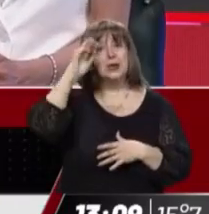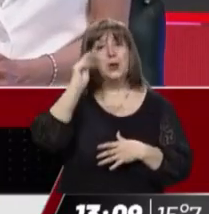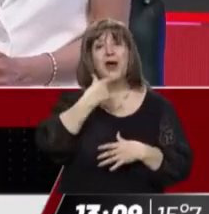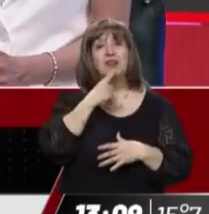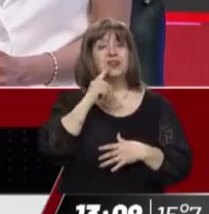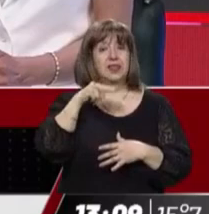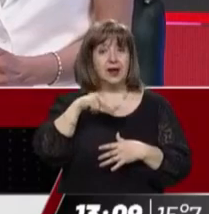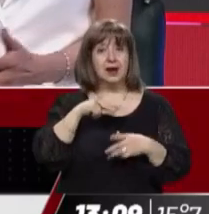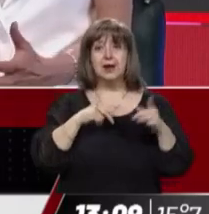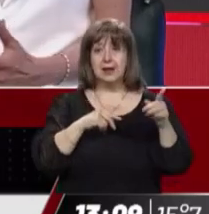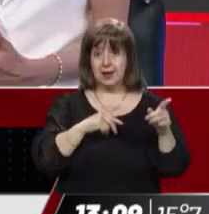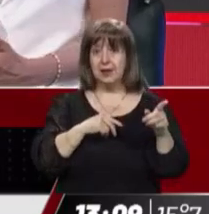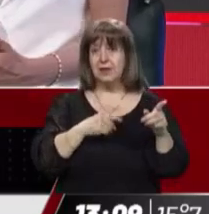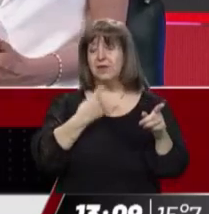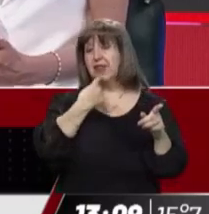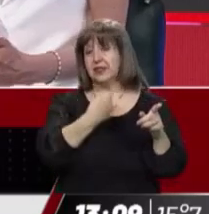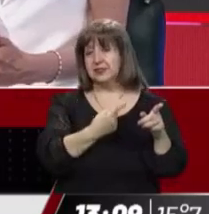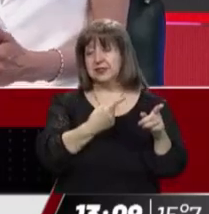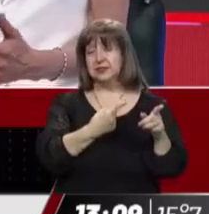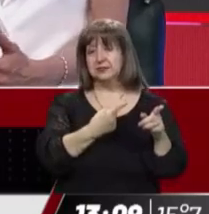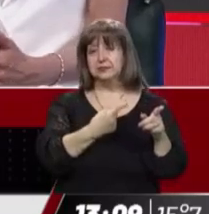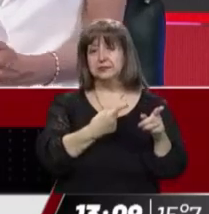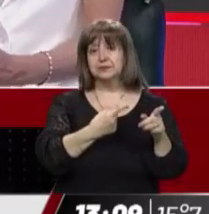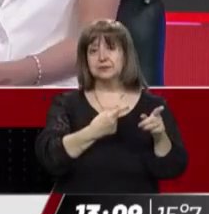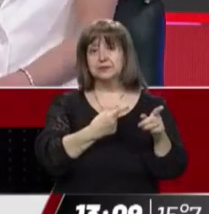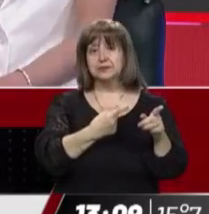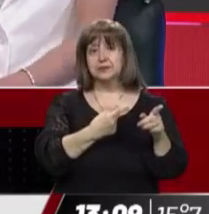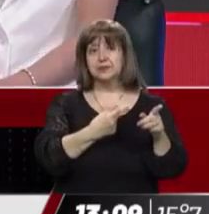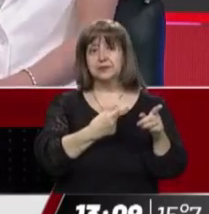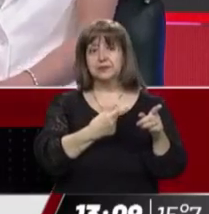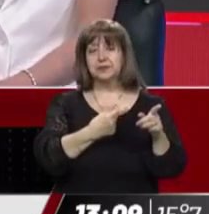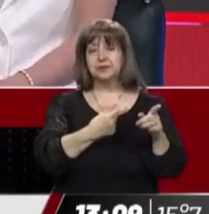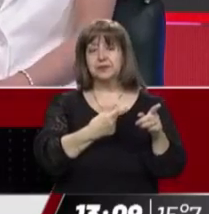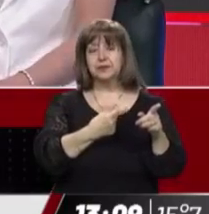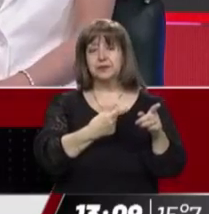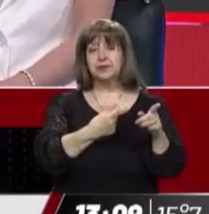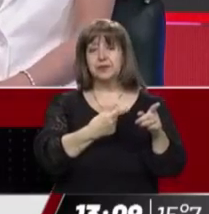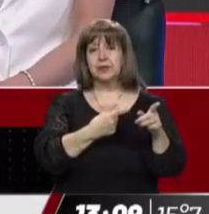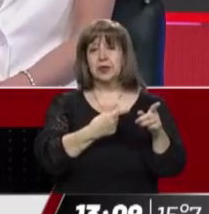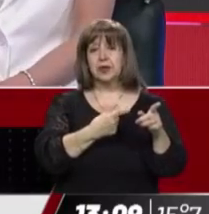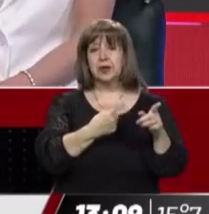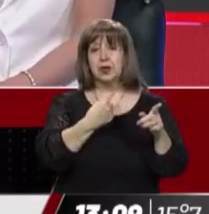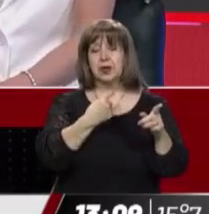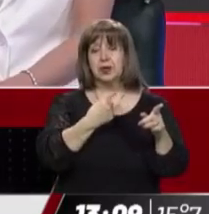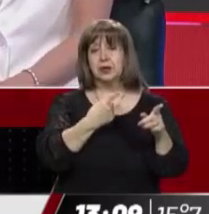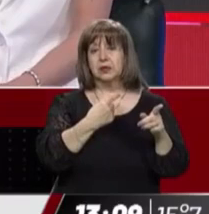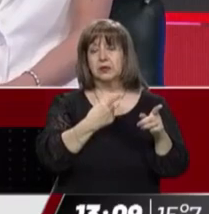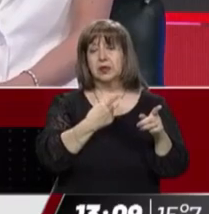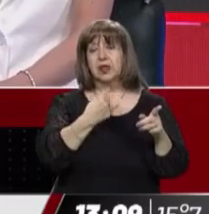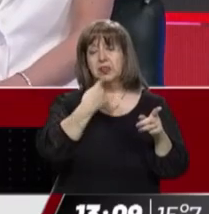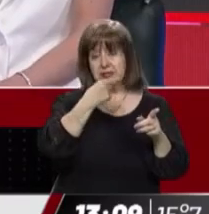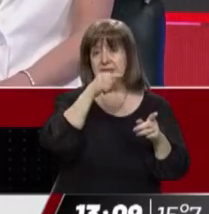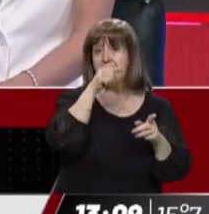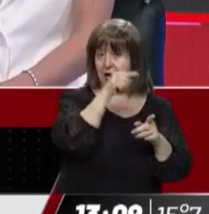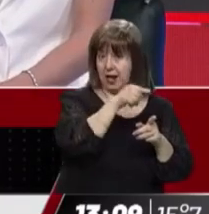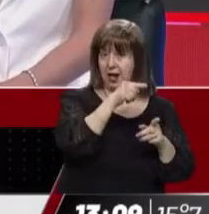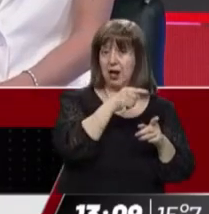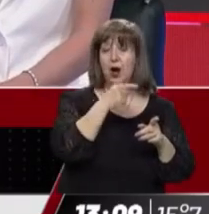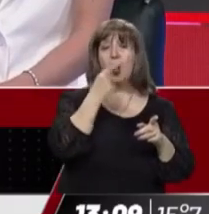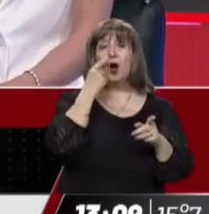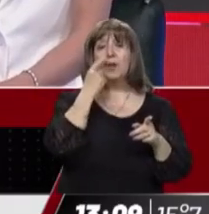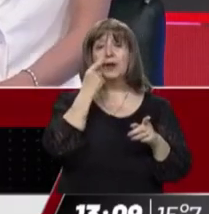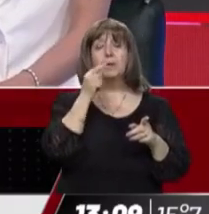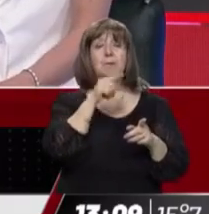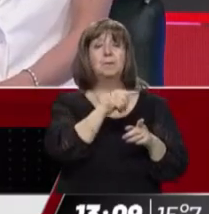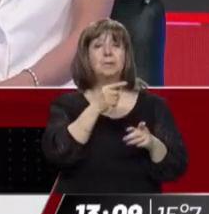suponemos, va a arriesgar... Laza. Va a arriesgar, como en otras oportunidades, cuál